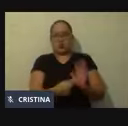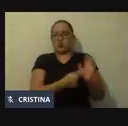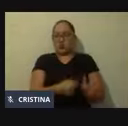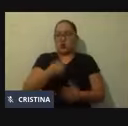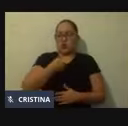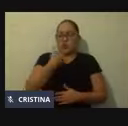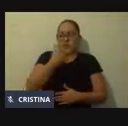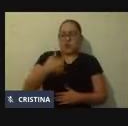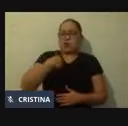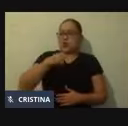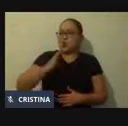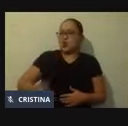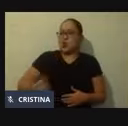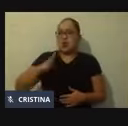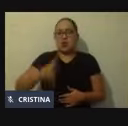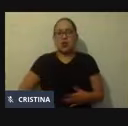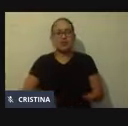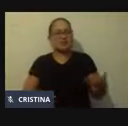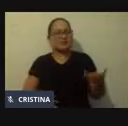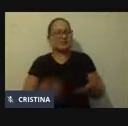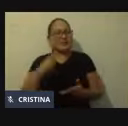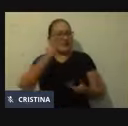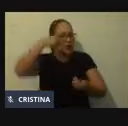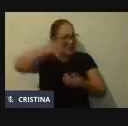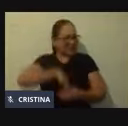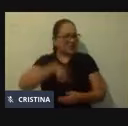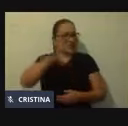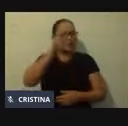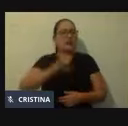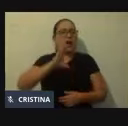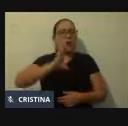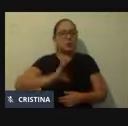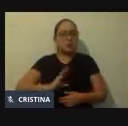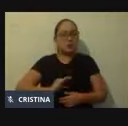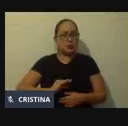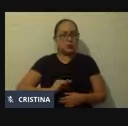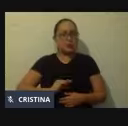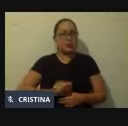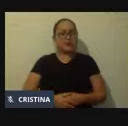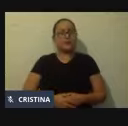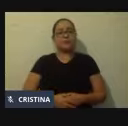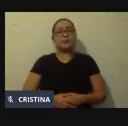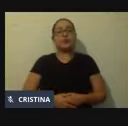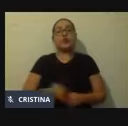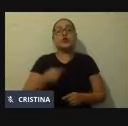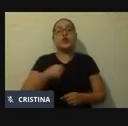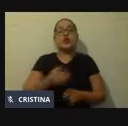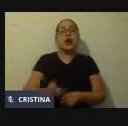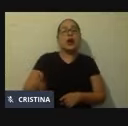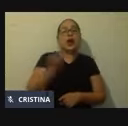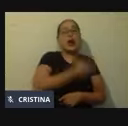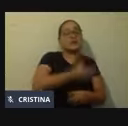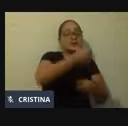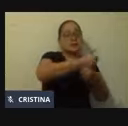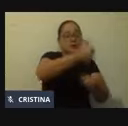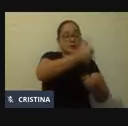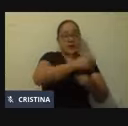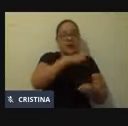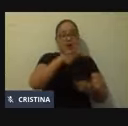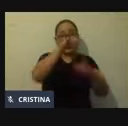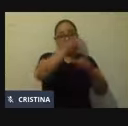llevó a ese accidente por el tema de el bullying que yo había sufrido en la primaria.